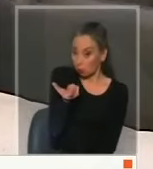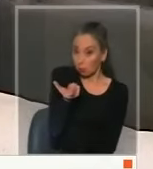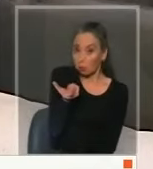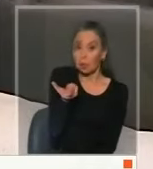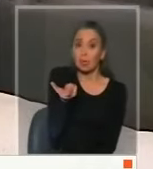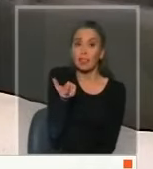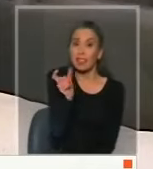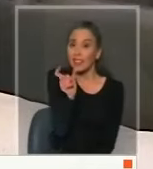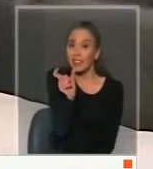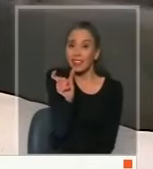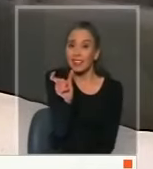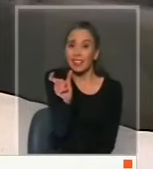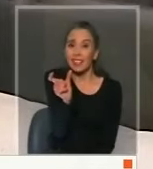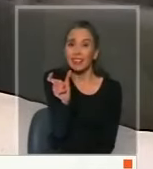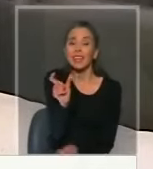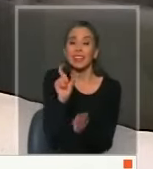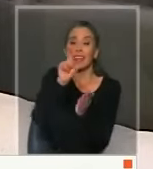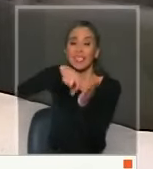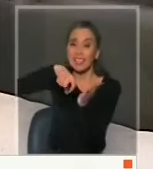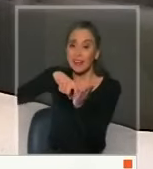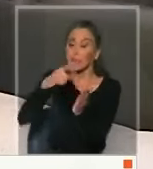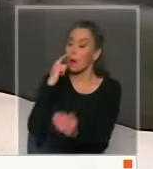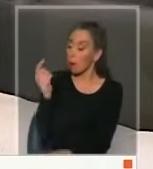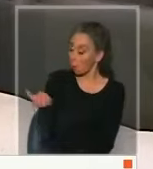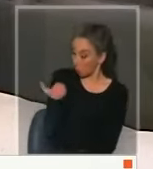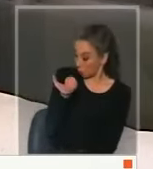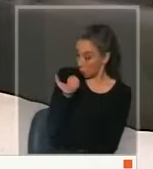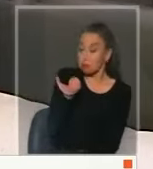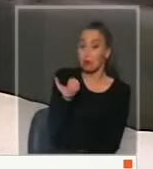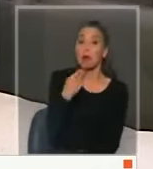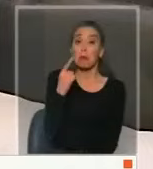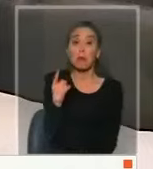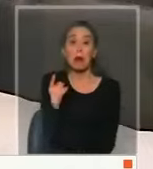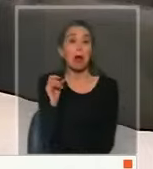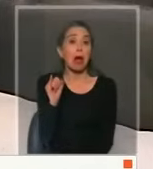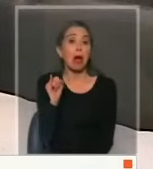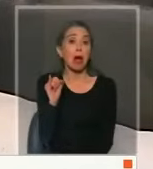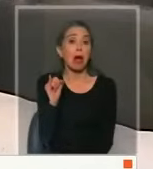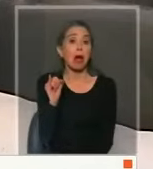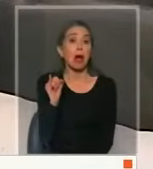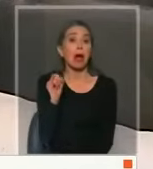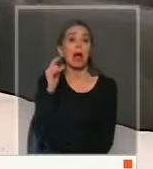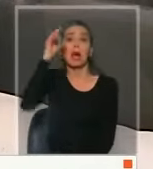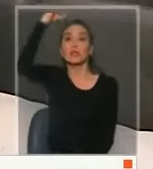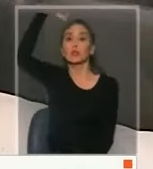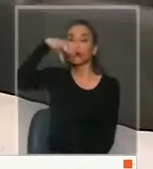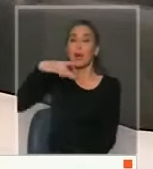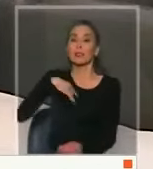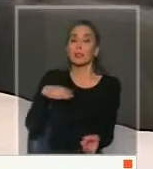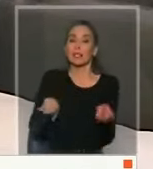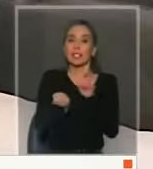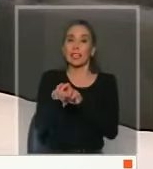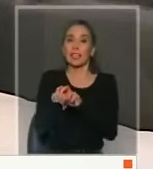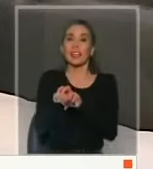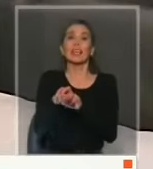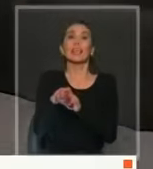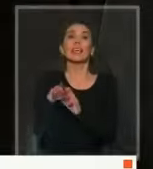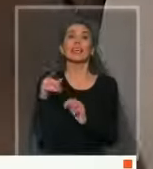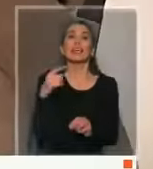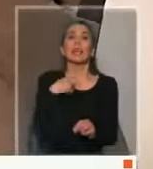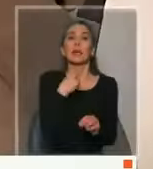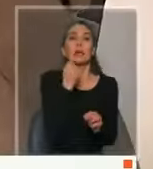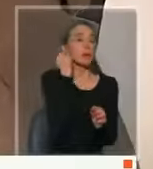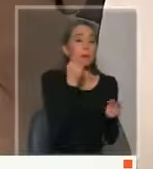la cosita, la Red Bank. Cuando me la mostró, dije, claro, me cayó del cielo. Más encima, la Kika se había hallado sin querer mi